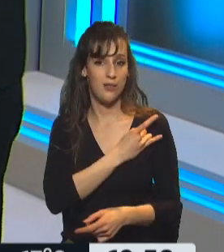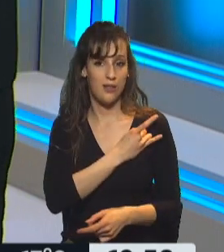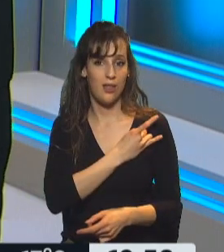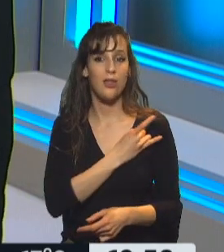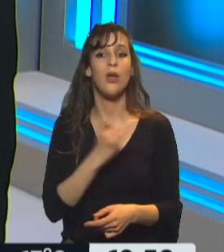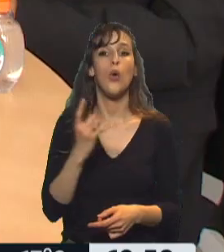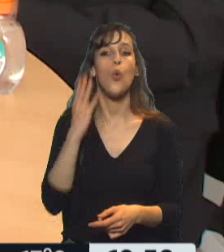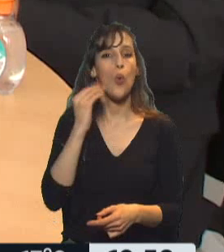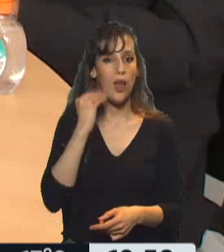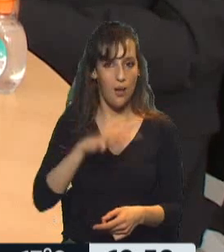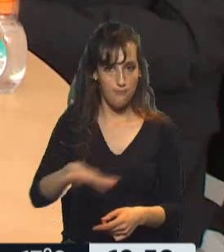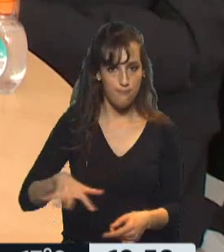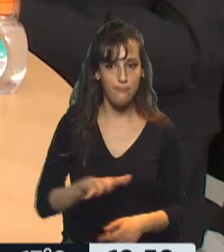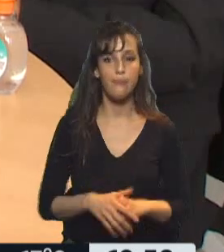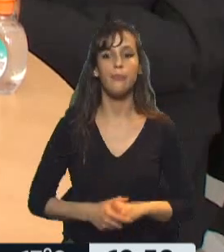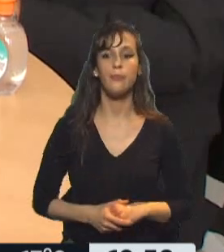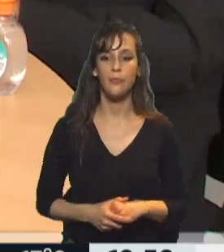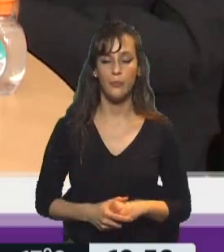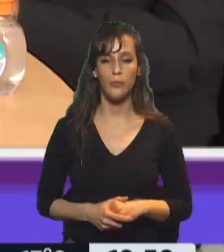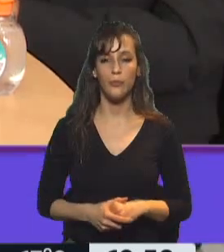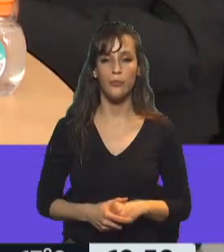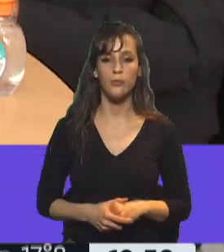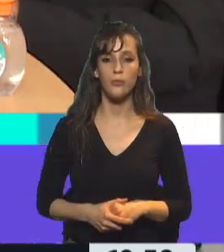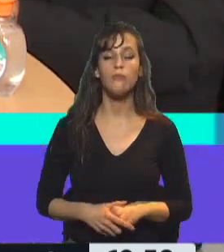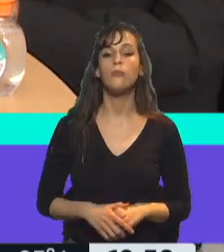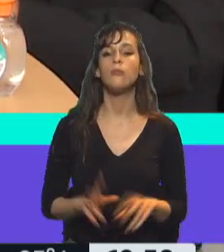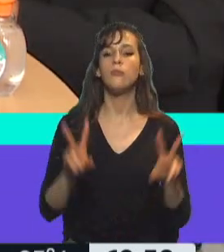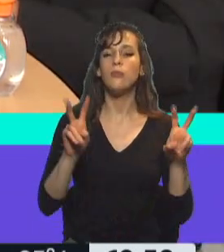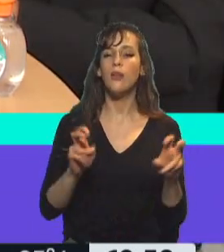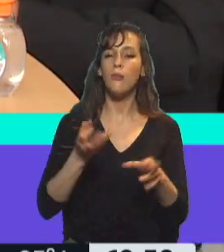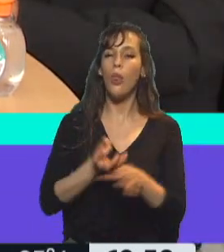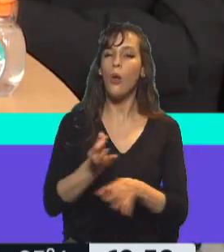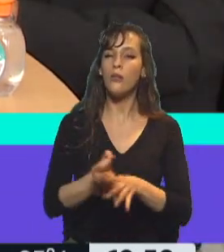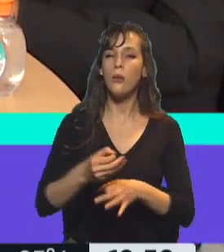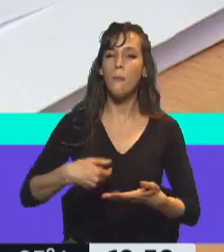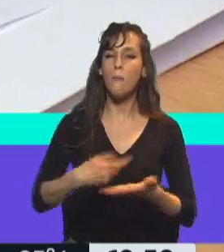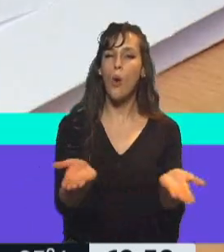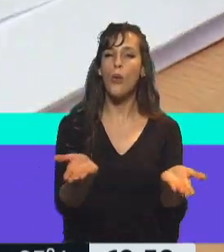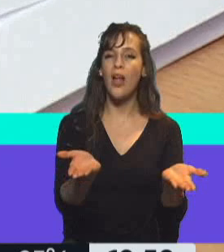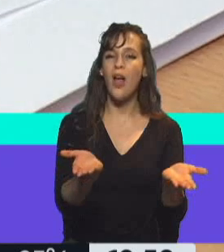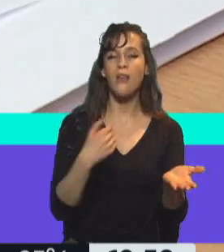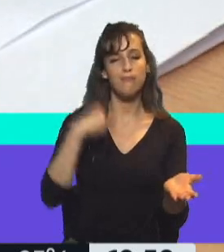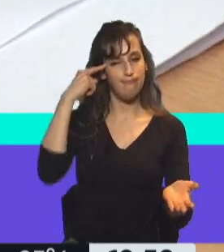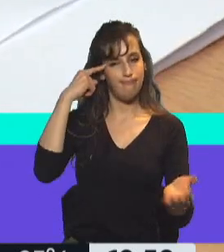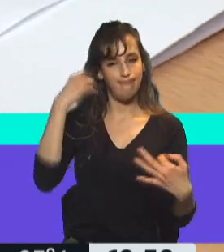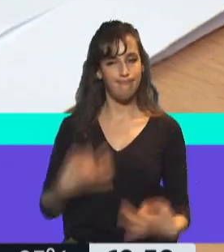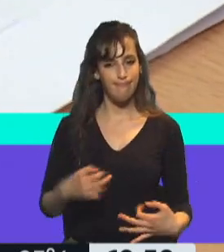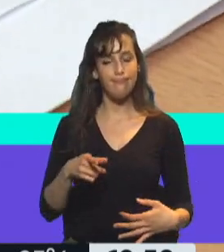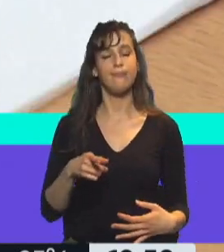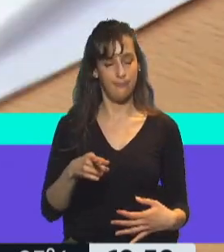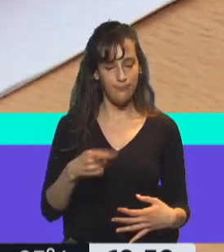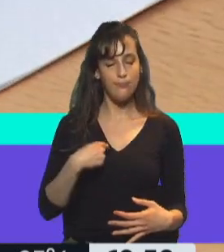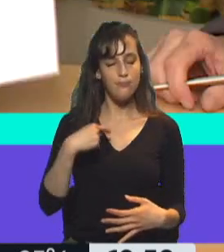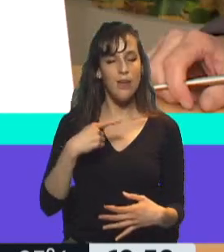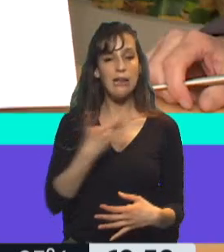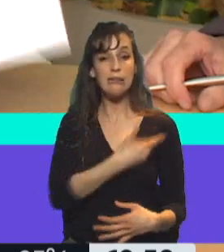de Burlingame. Como nosotros tenemos otra concepción de lo que es la educación pública, de lo que es un Estado presente, consideramos que hay